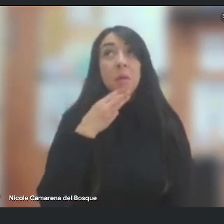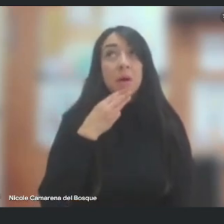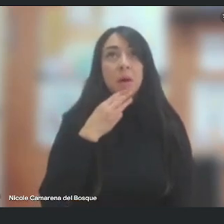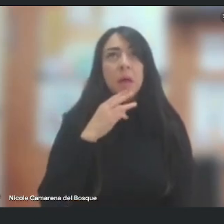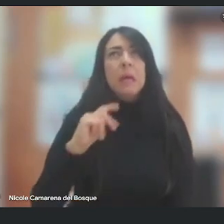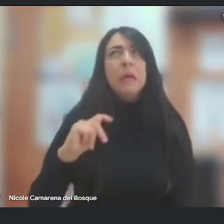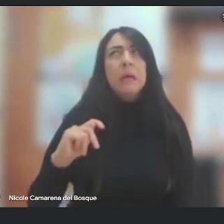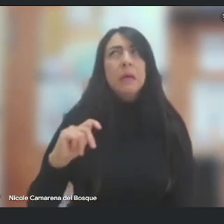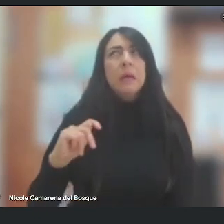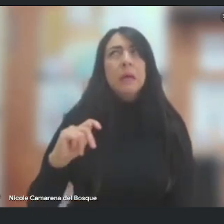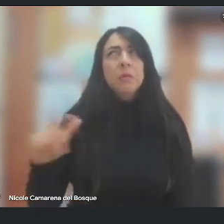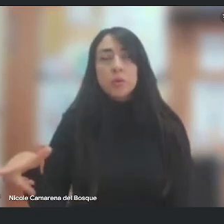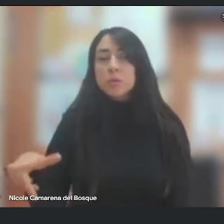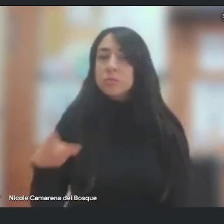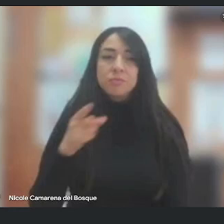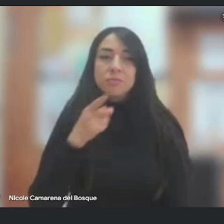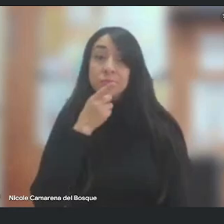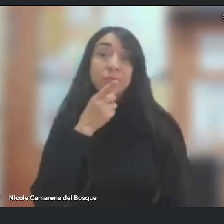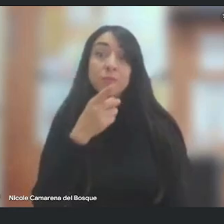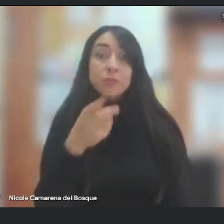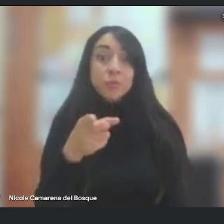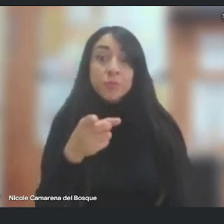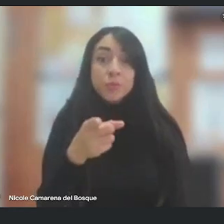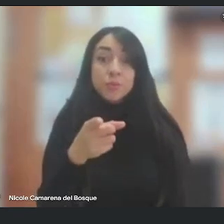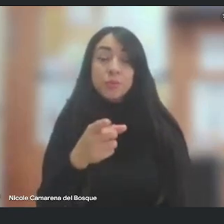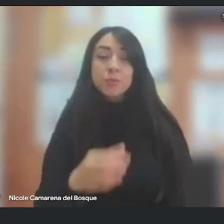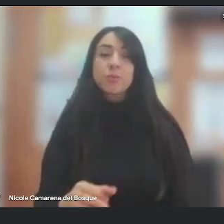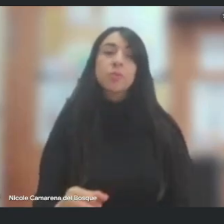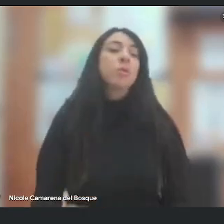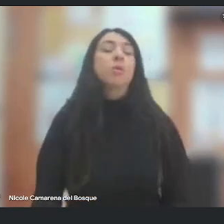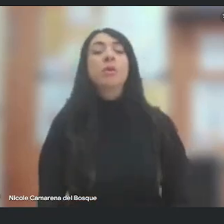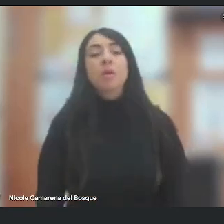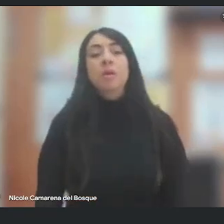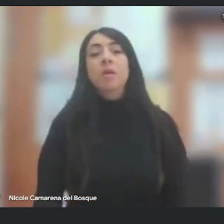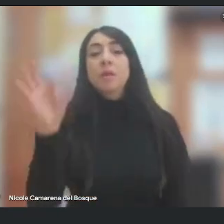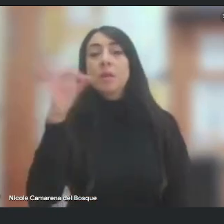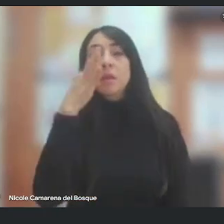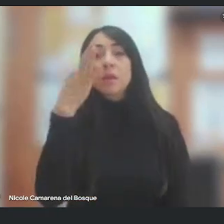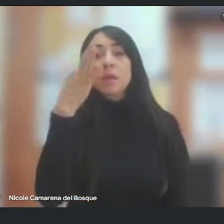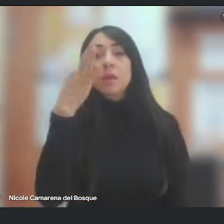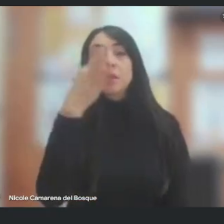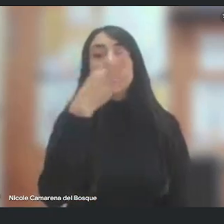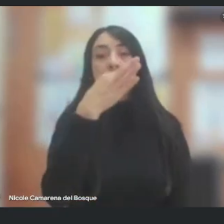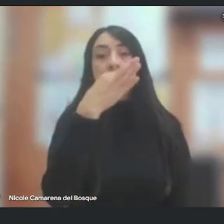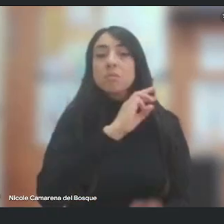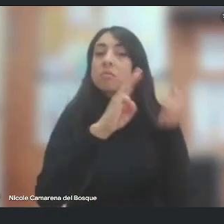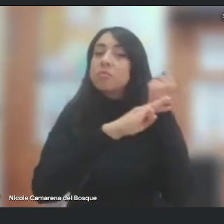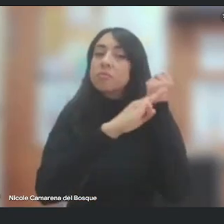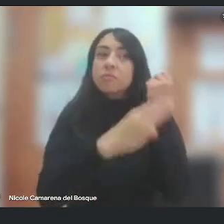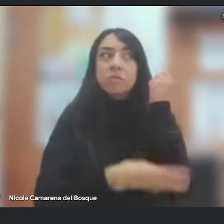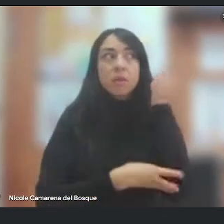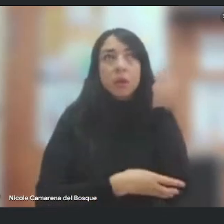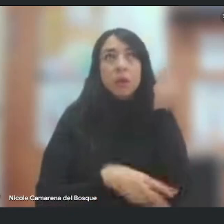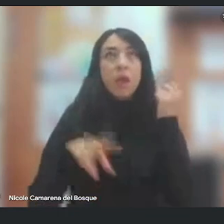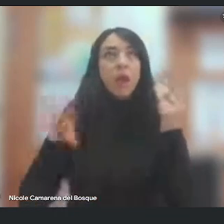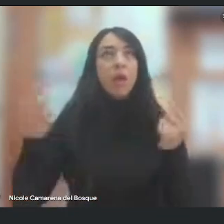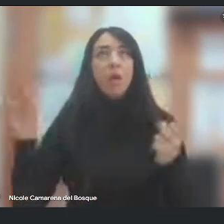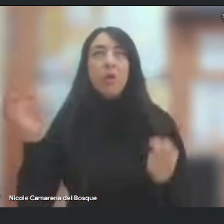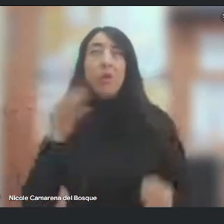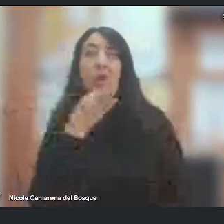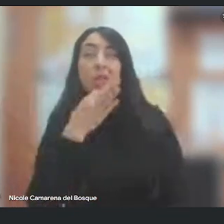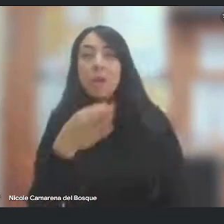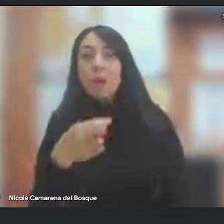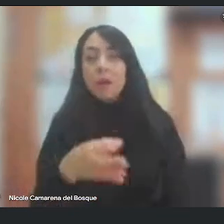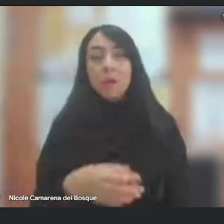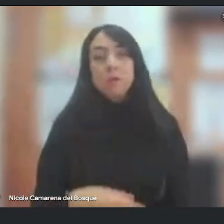usar antes de tiempo. O mejor no le digo que se puede cuidar de esta manera porque después lo va a querer hacer antes